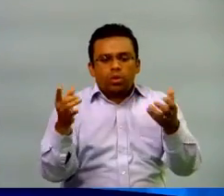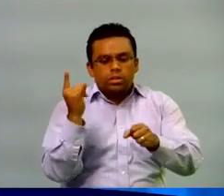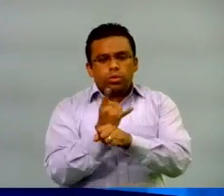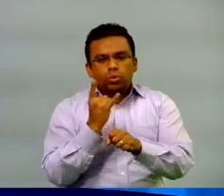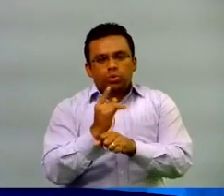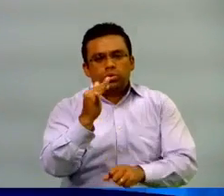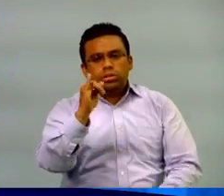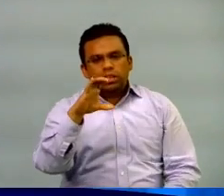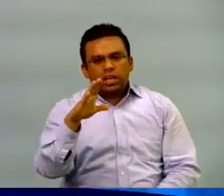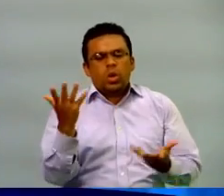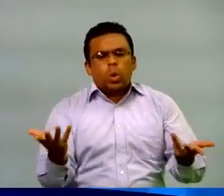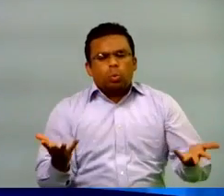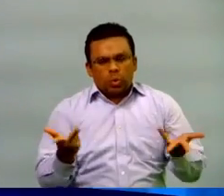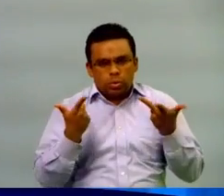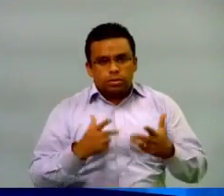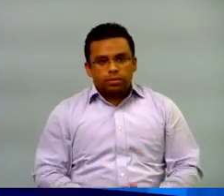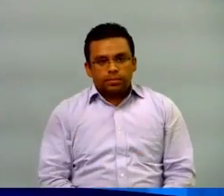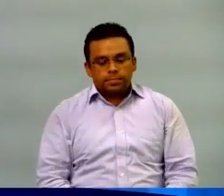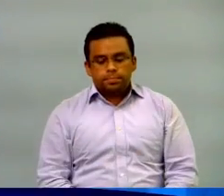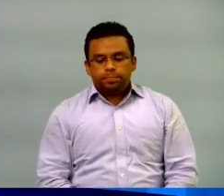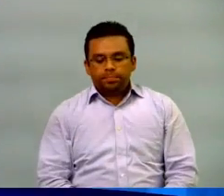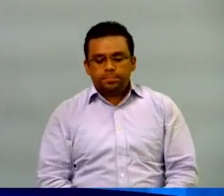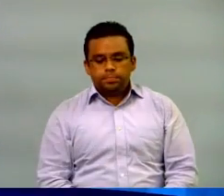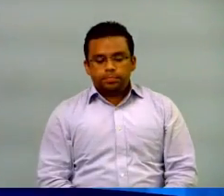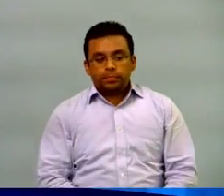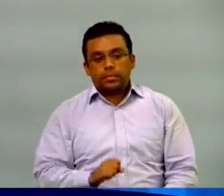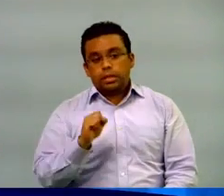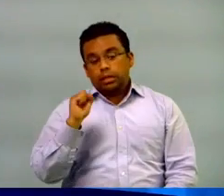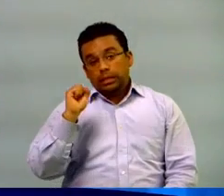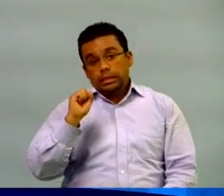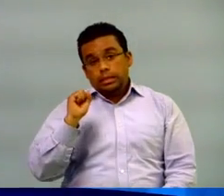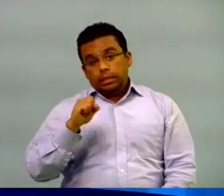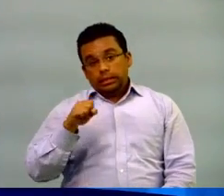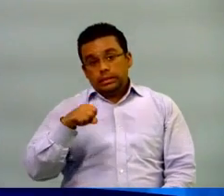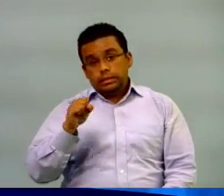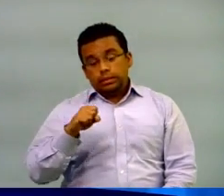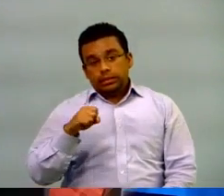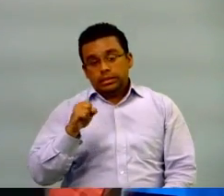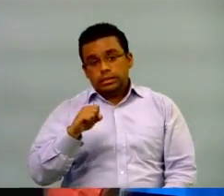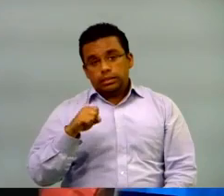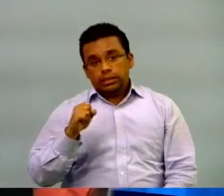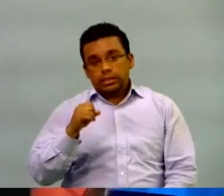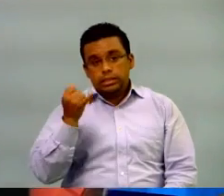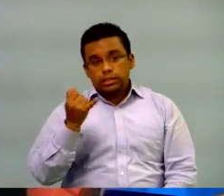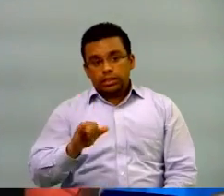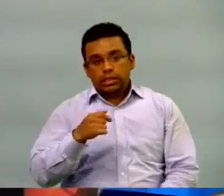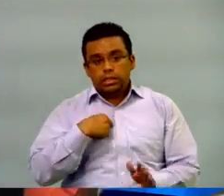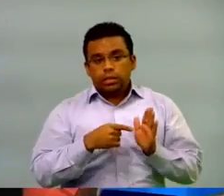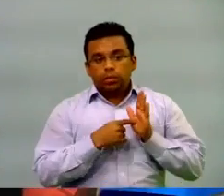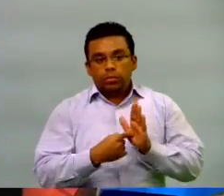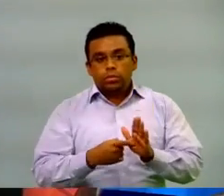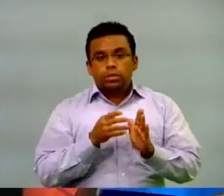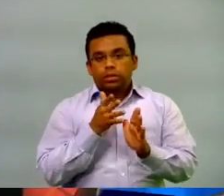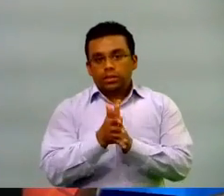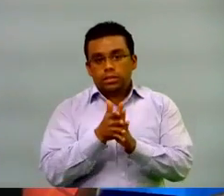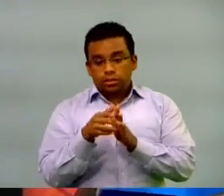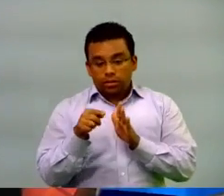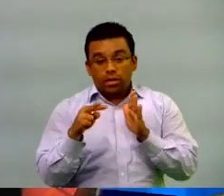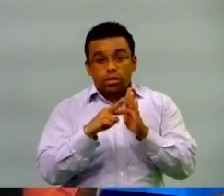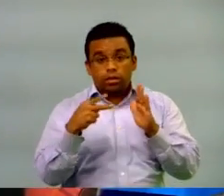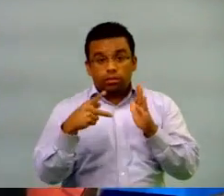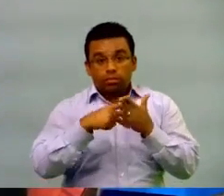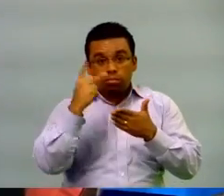educación. Sí, la Asociación Nacional antes lleva aproximadamente 5 años ejecutando este proyecto como operador y acompañando toda